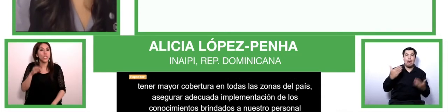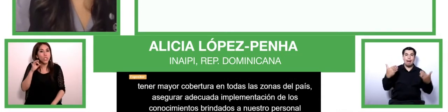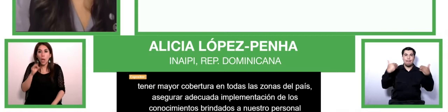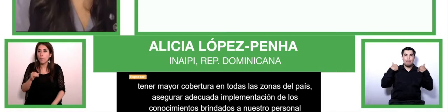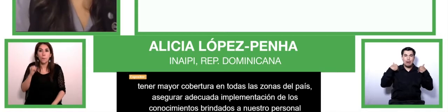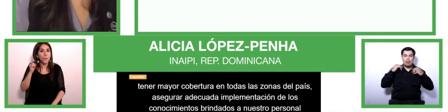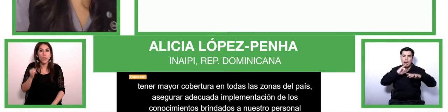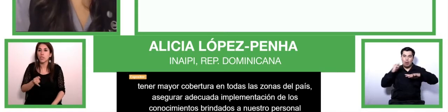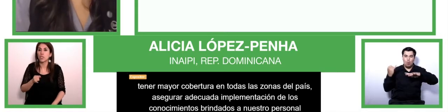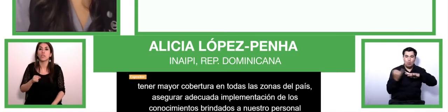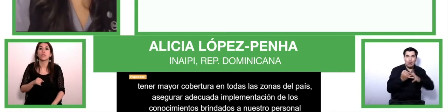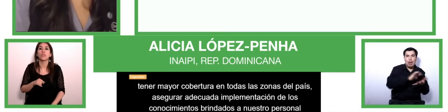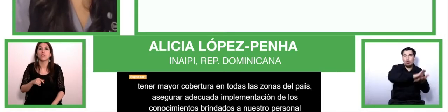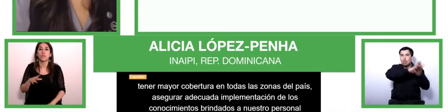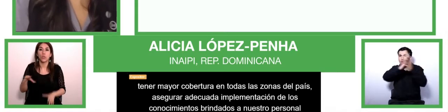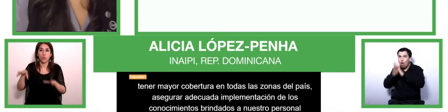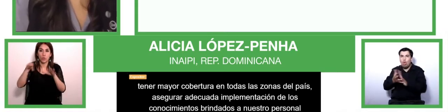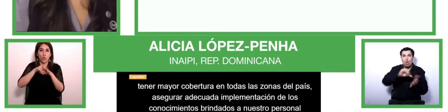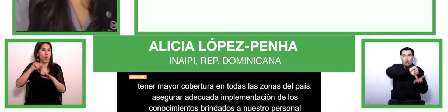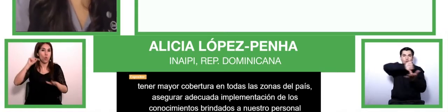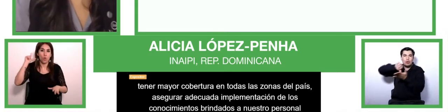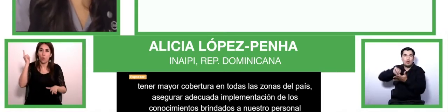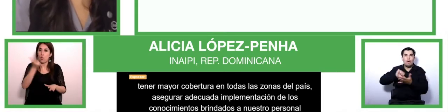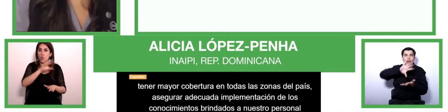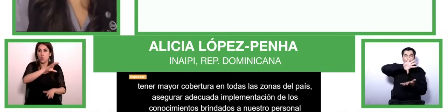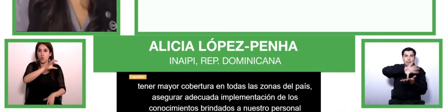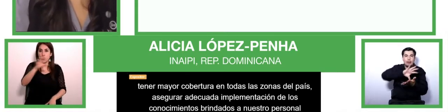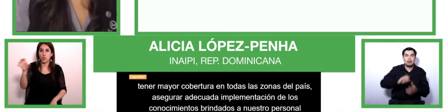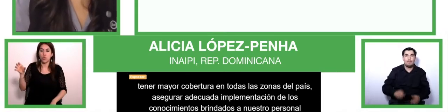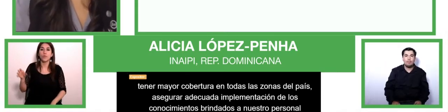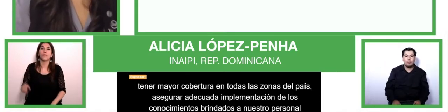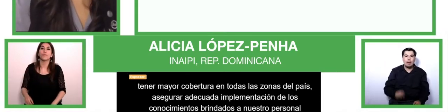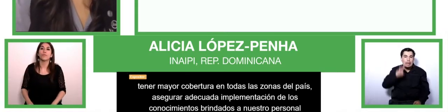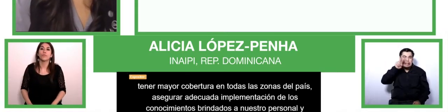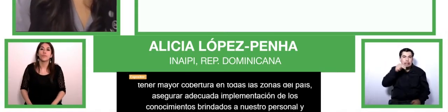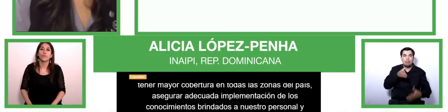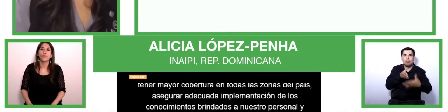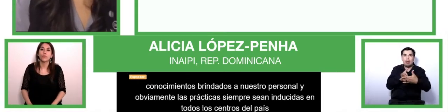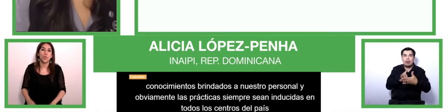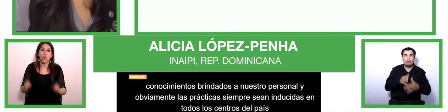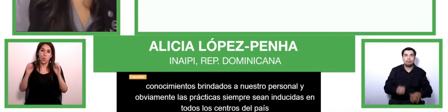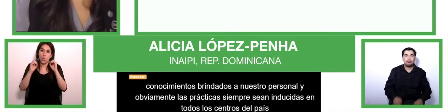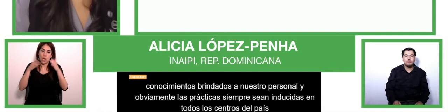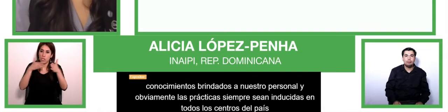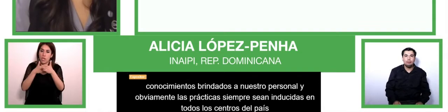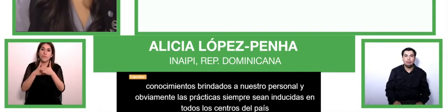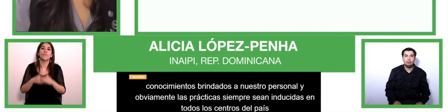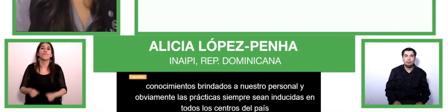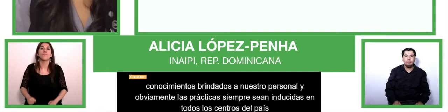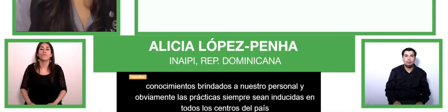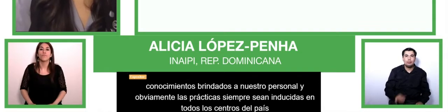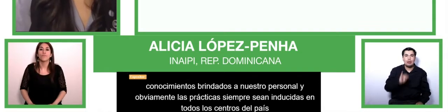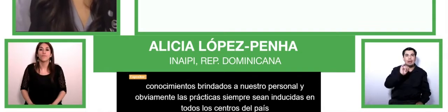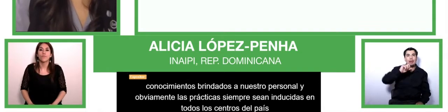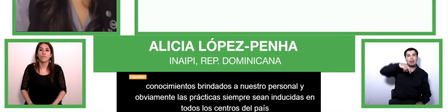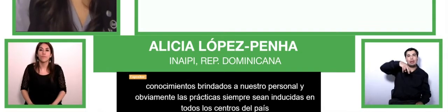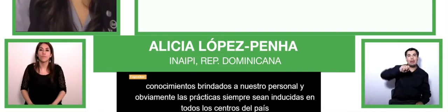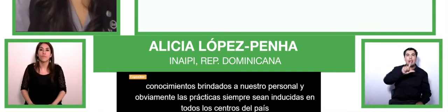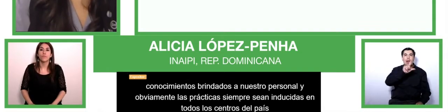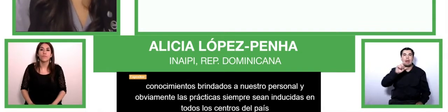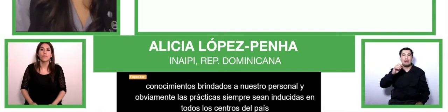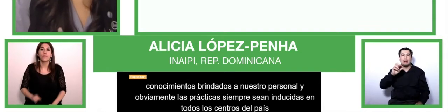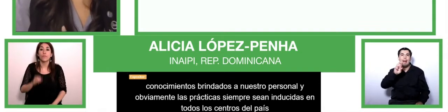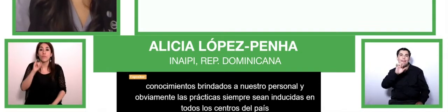inclusivas en todos los centros del país sin ningún tipo de distinción. INAIPI planea mejorar el